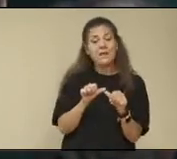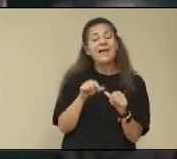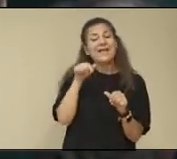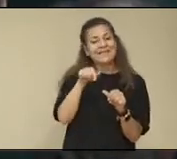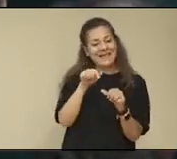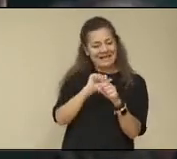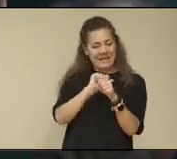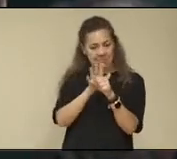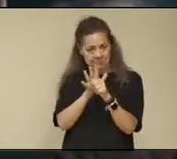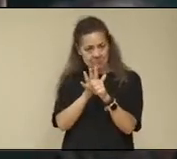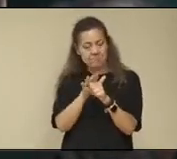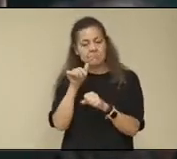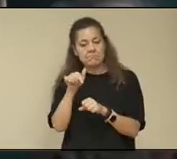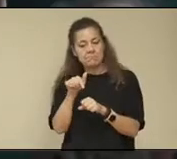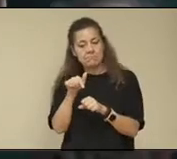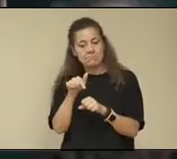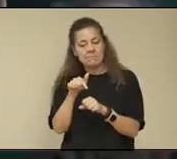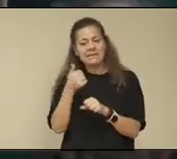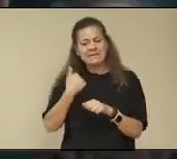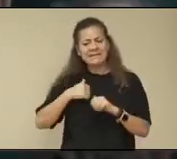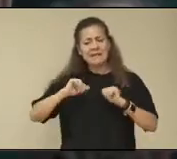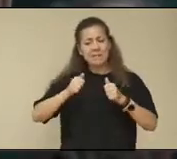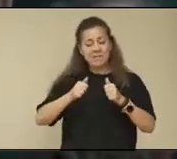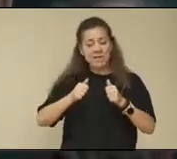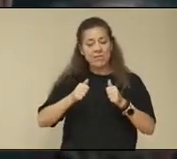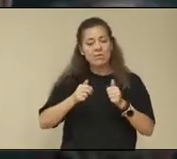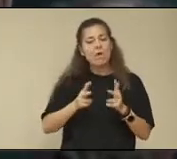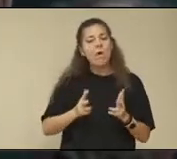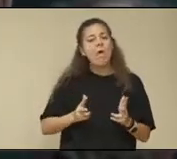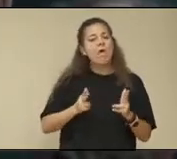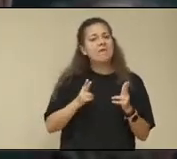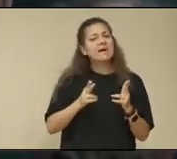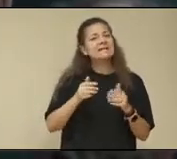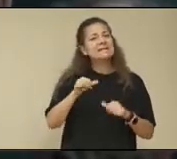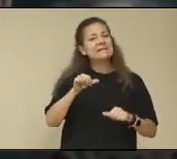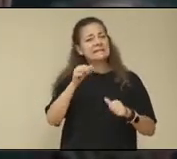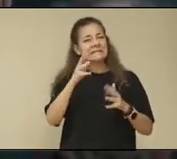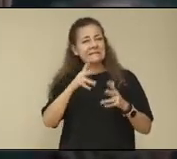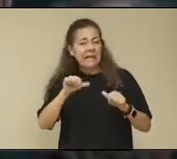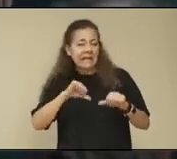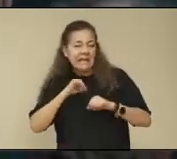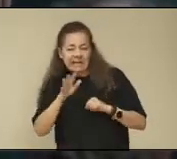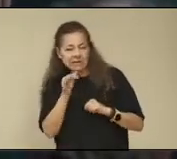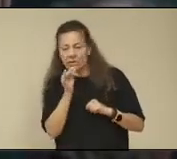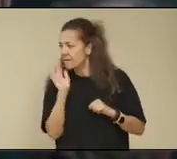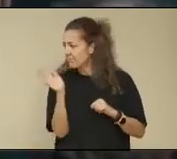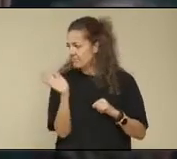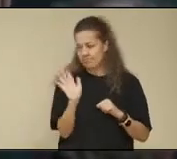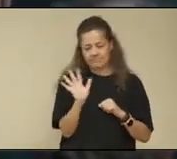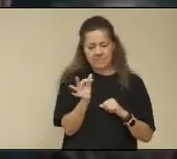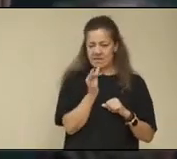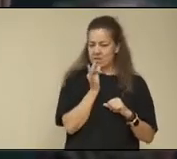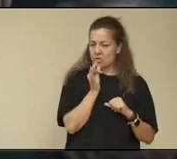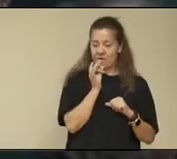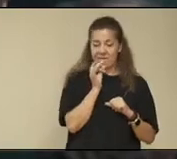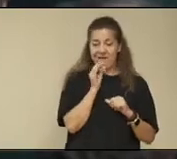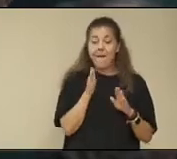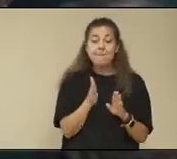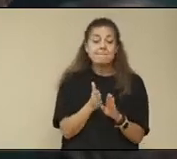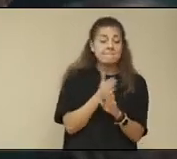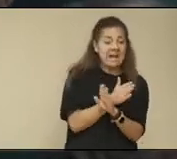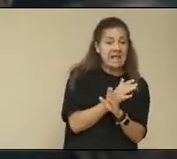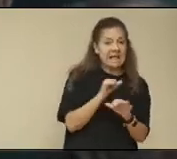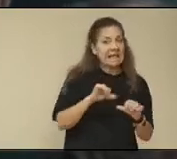SARS-CoV-2, ¿se han iniciado fases clínicas o todavía no? No, todavía no. Estamos en etapas